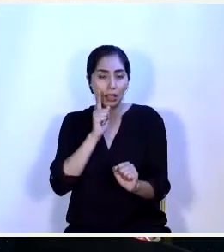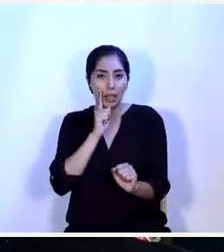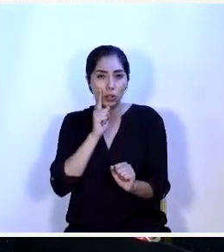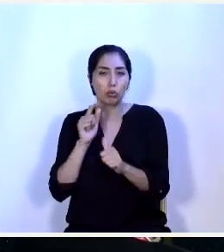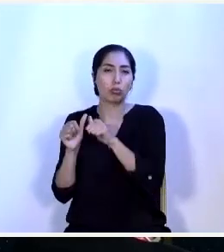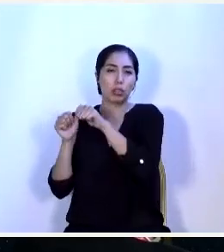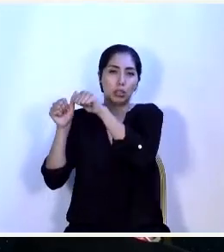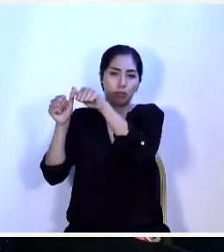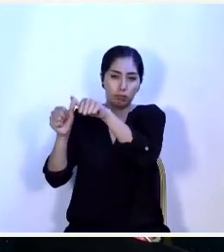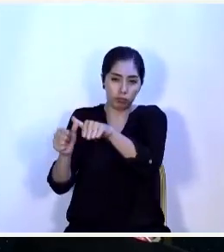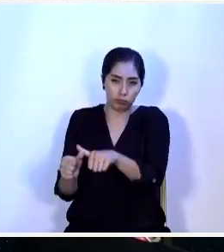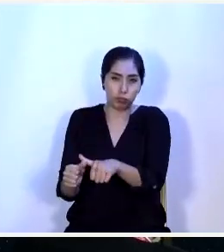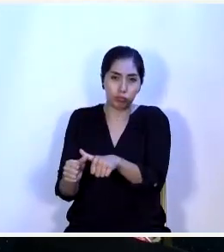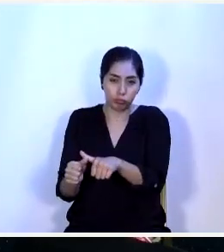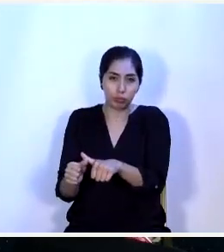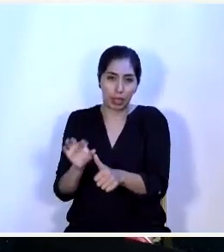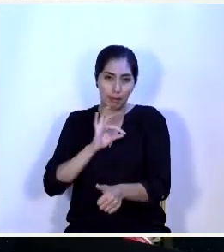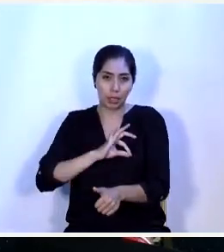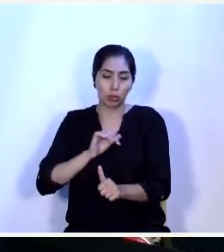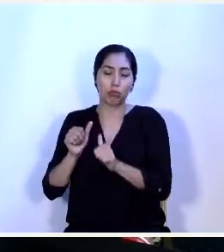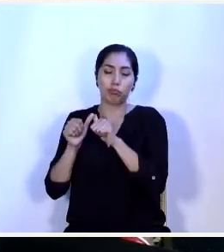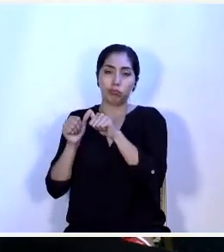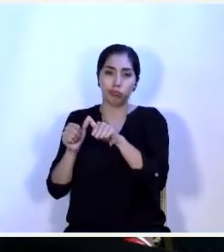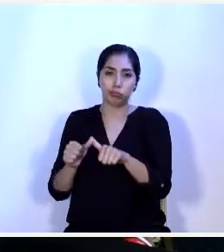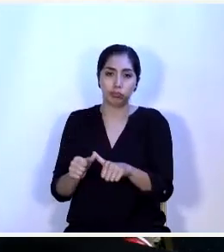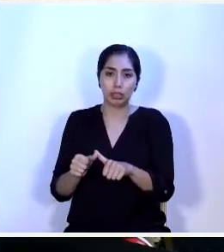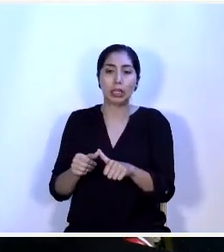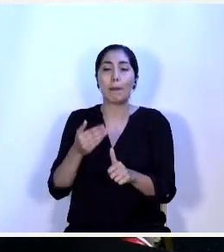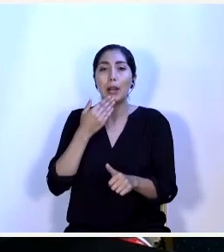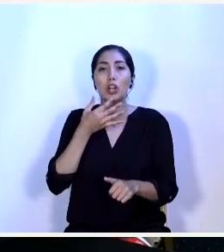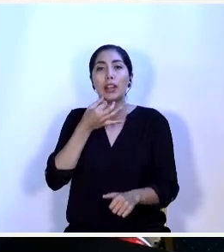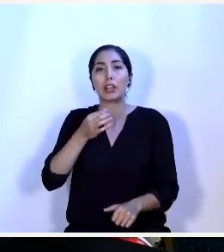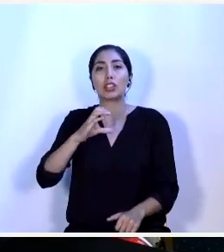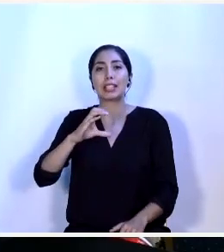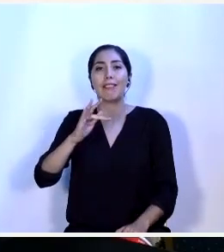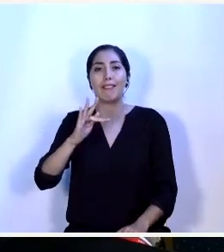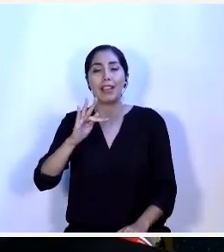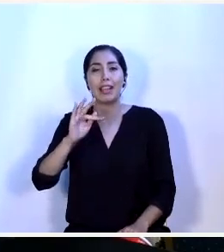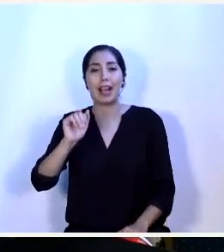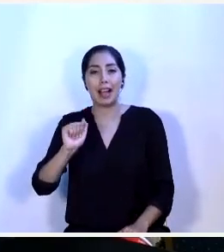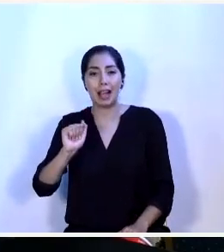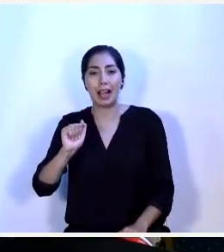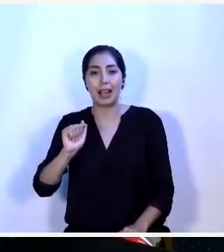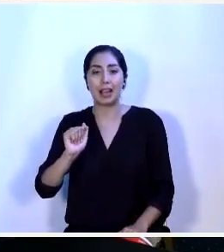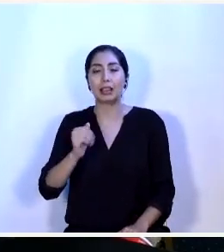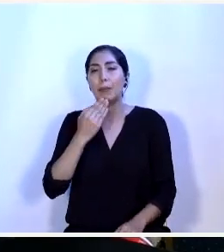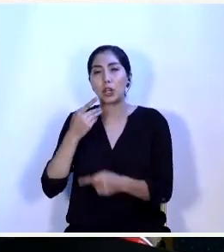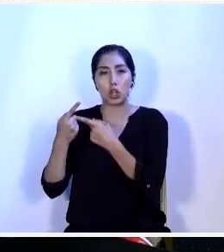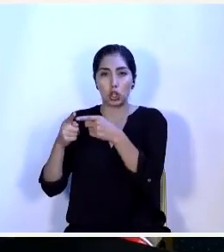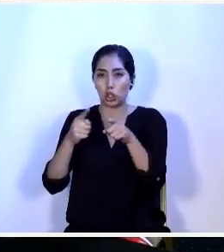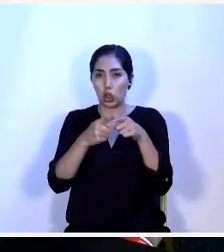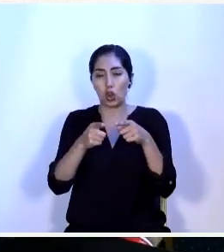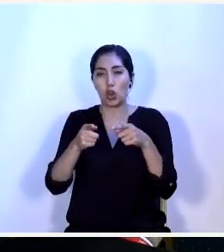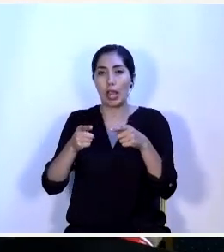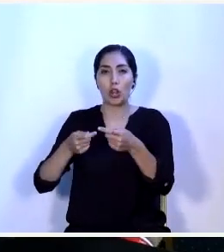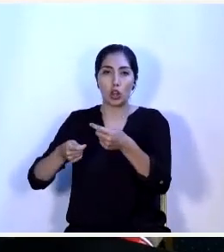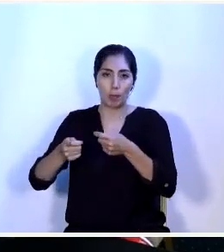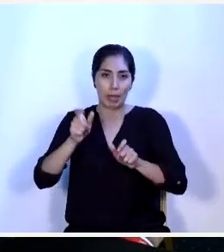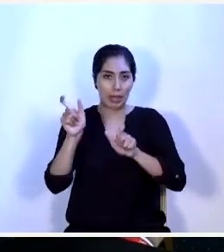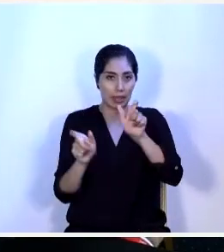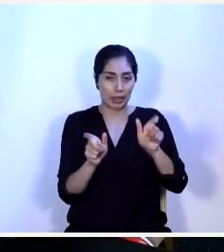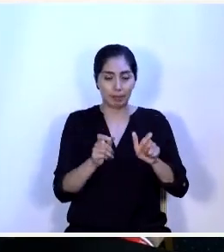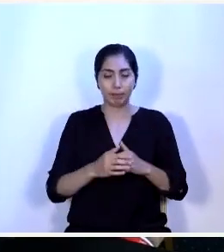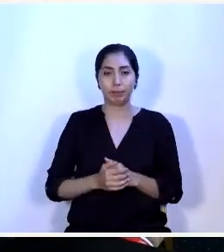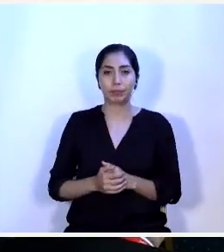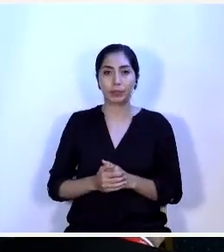sostenibilidad, haciéndonos eco también de lo que ha señalado la CFA y otras organizaciones y otros economistas. A partir del